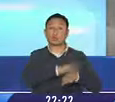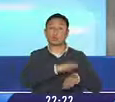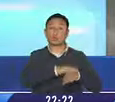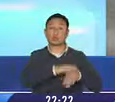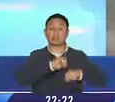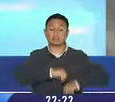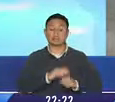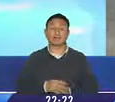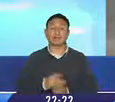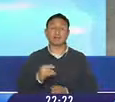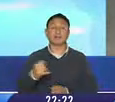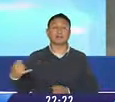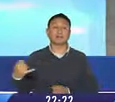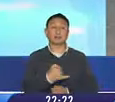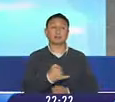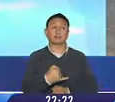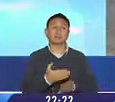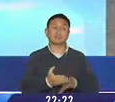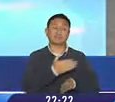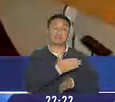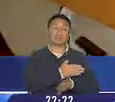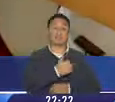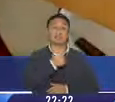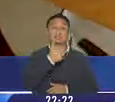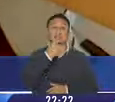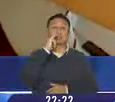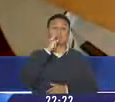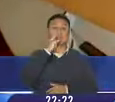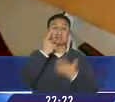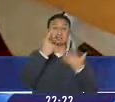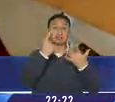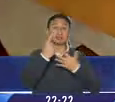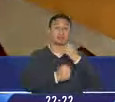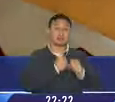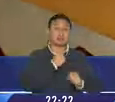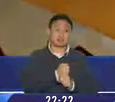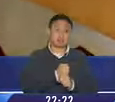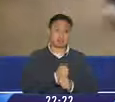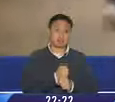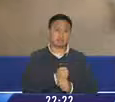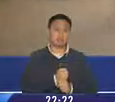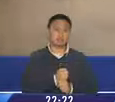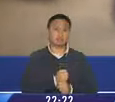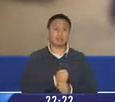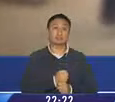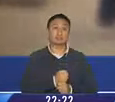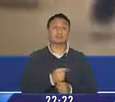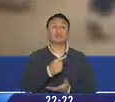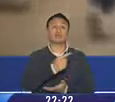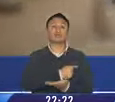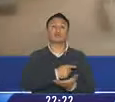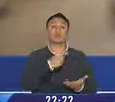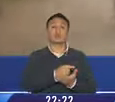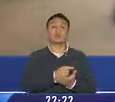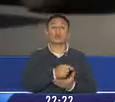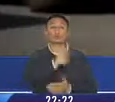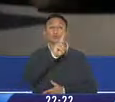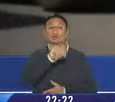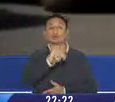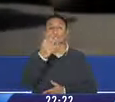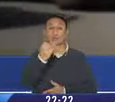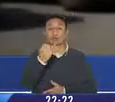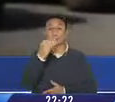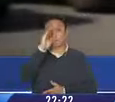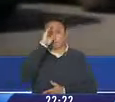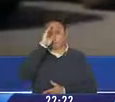responsable del delito de violación a un menor de 6 años. Los hechos habrían ocurrido en Guamaní en el 2014. Según la policía,